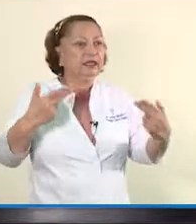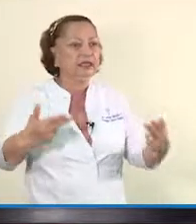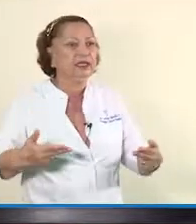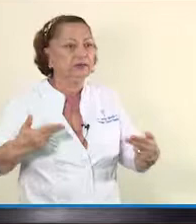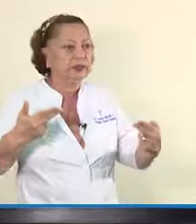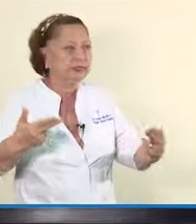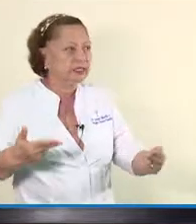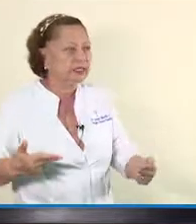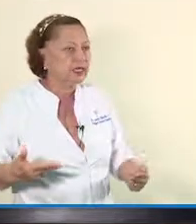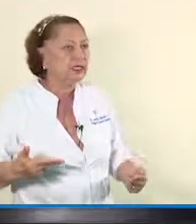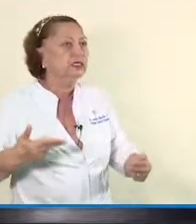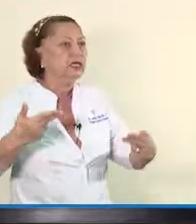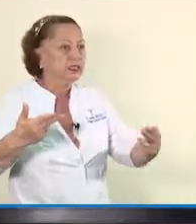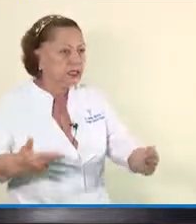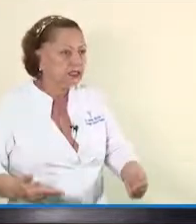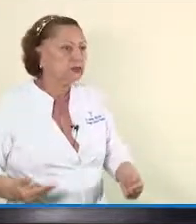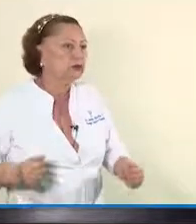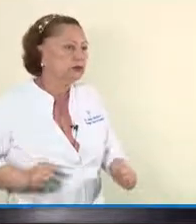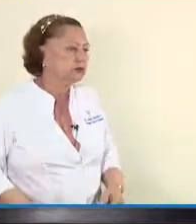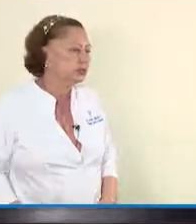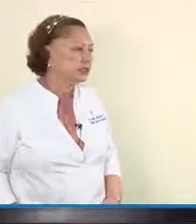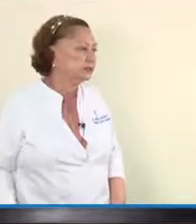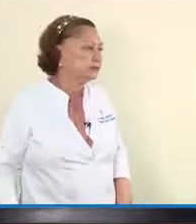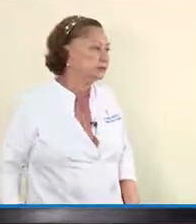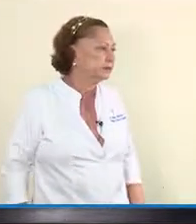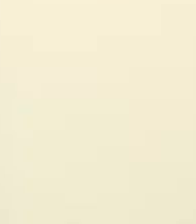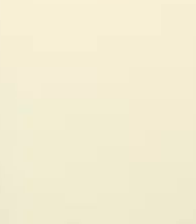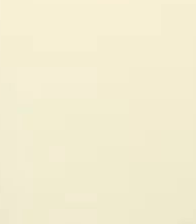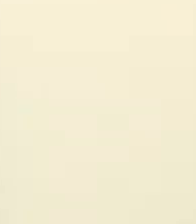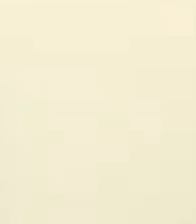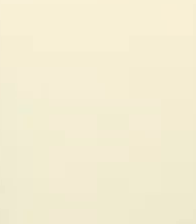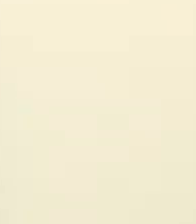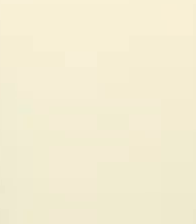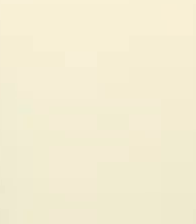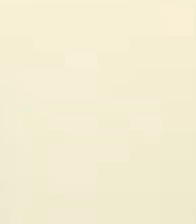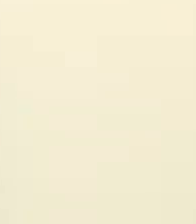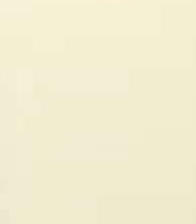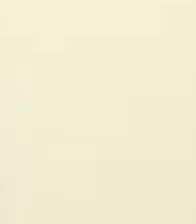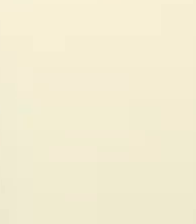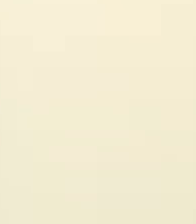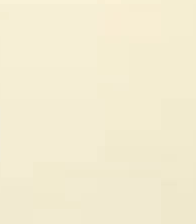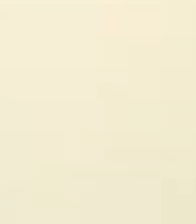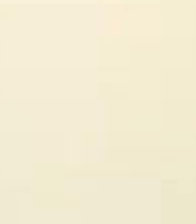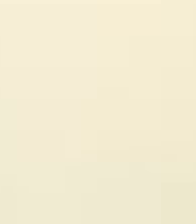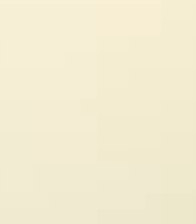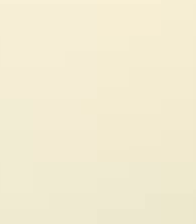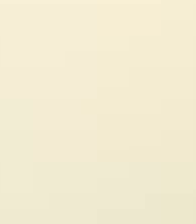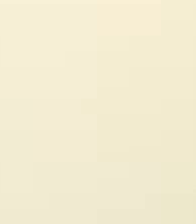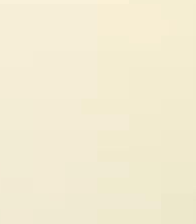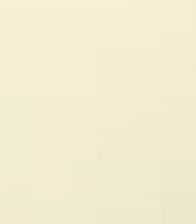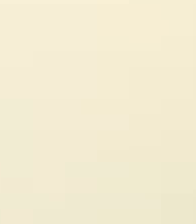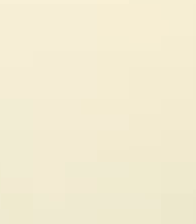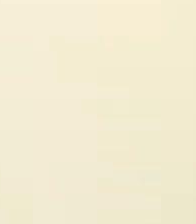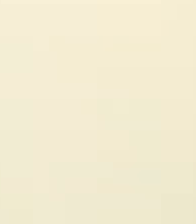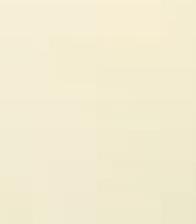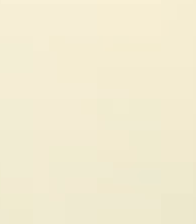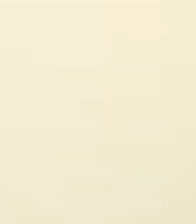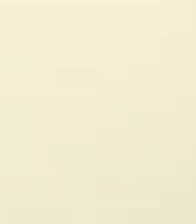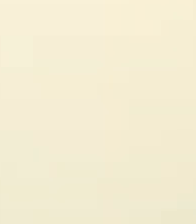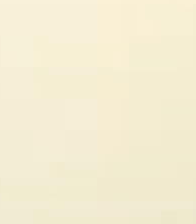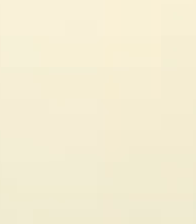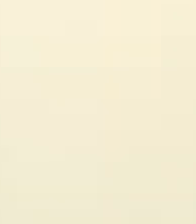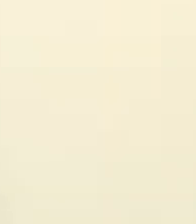adelante ante la adversidad que le tocó vivir. Ahora vamos a hablar qué son los primeros